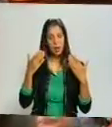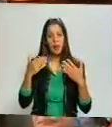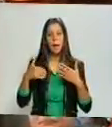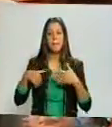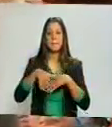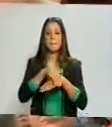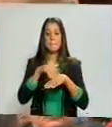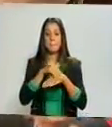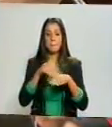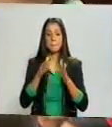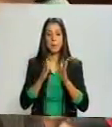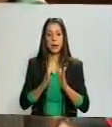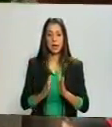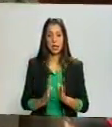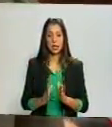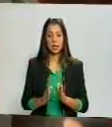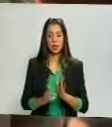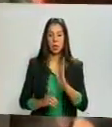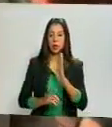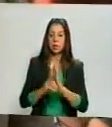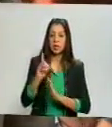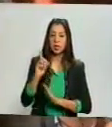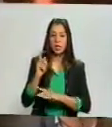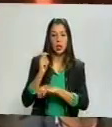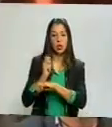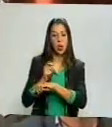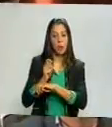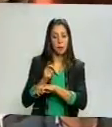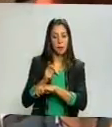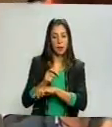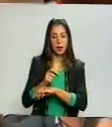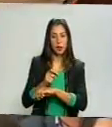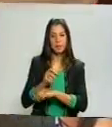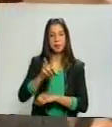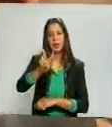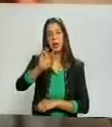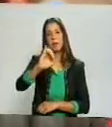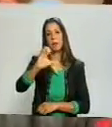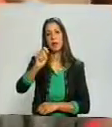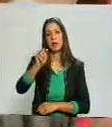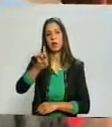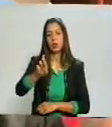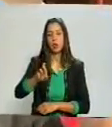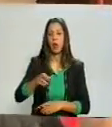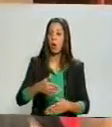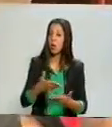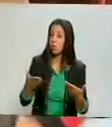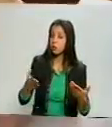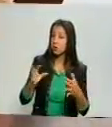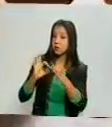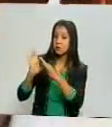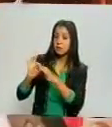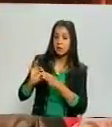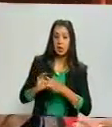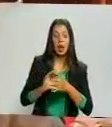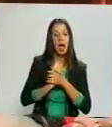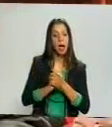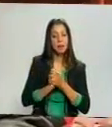ministro de Desarrollo Minero Ecológico, Víctor Cano, compañeros y compañeras constituyentes.